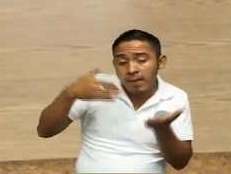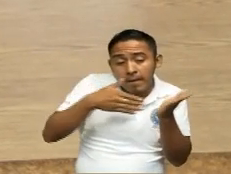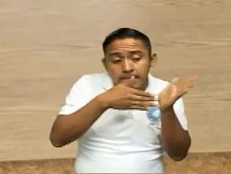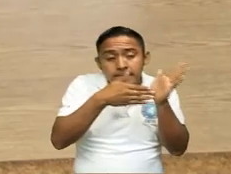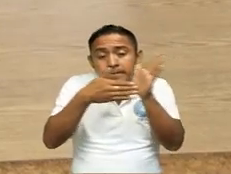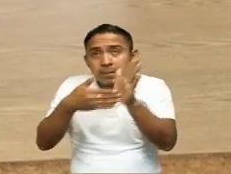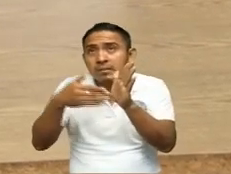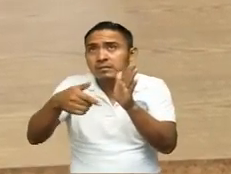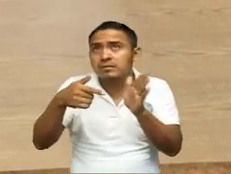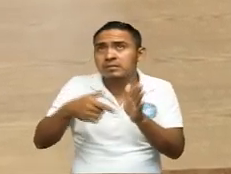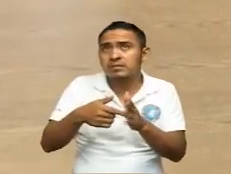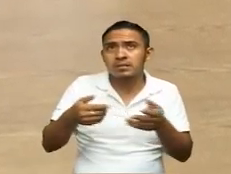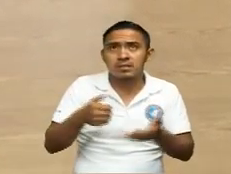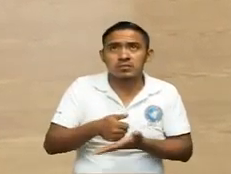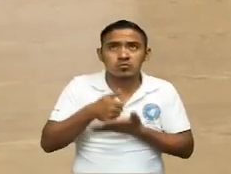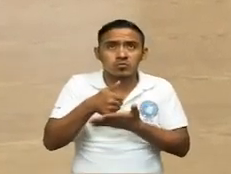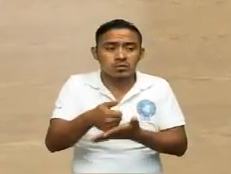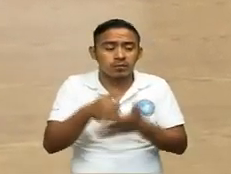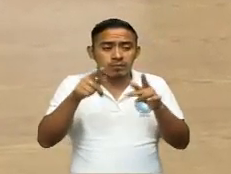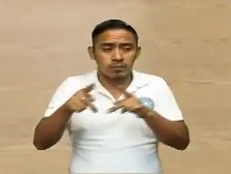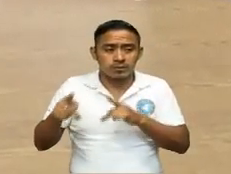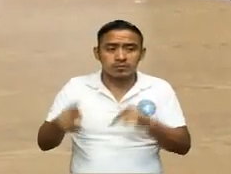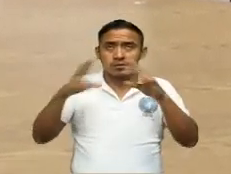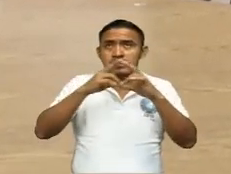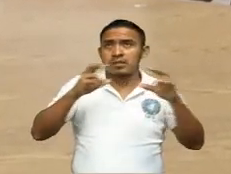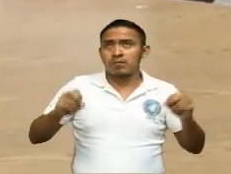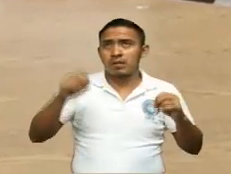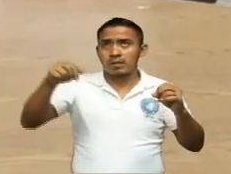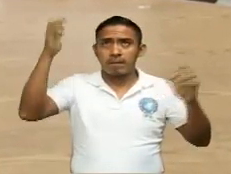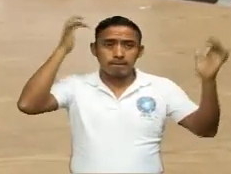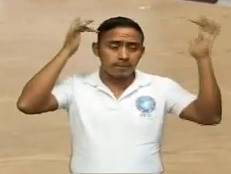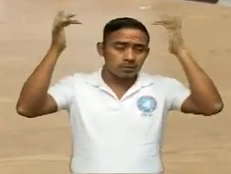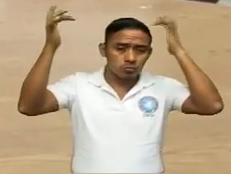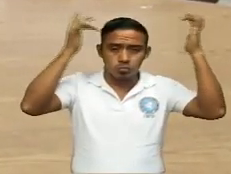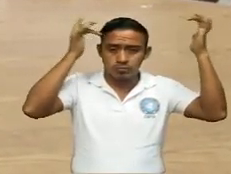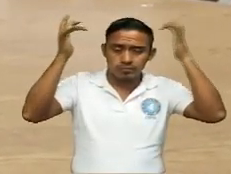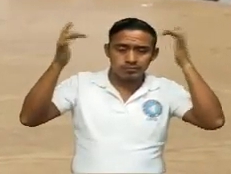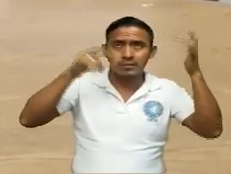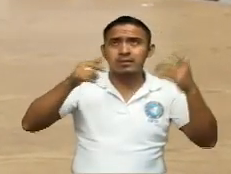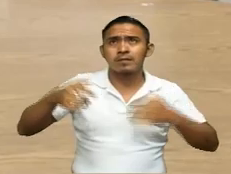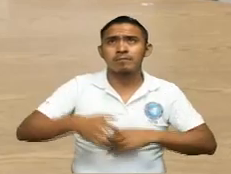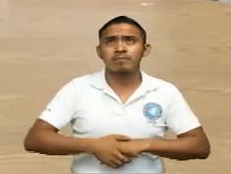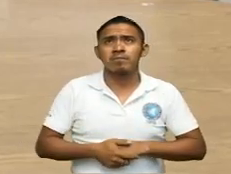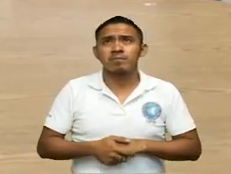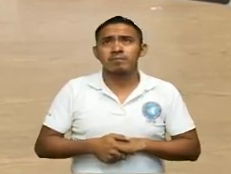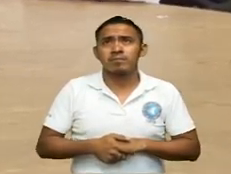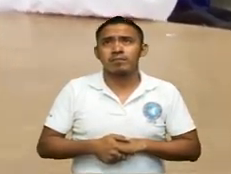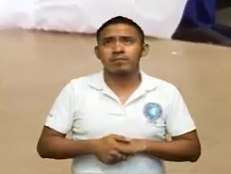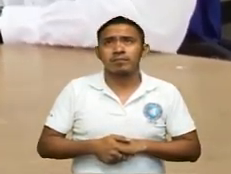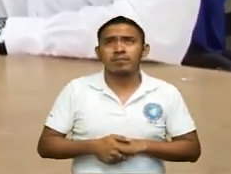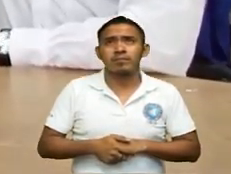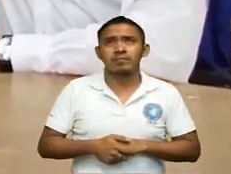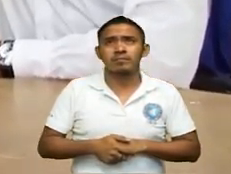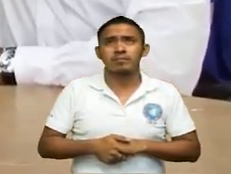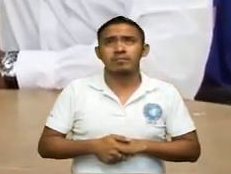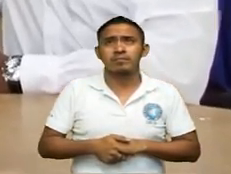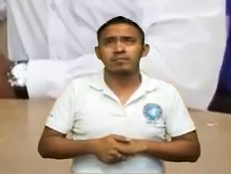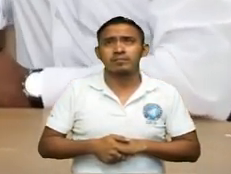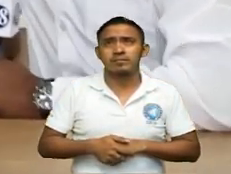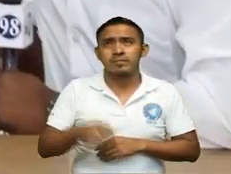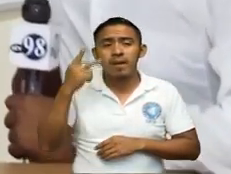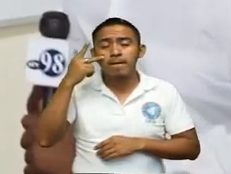darle alivio a muchas familias en Nicaragua, porque vienen preocupadas porque... Acá en la frentecita. Entonces vamos a ver